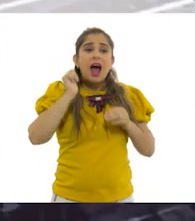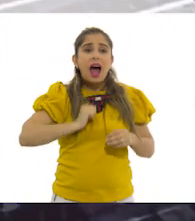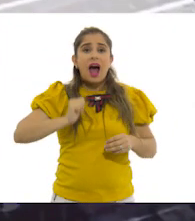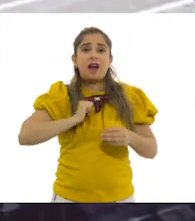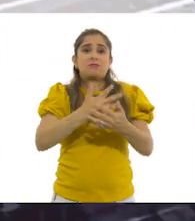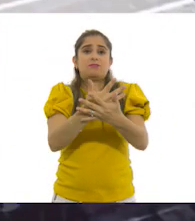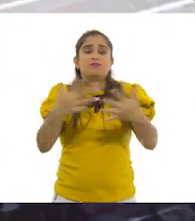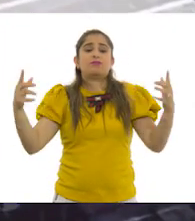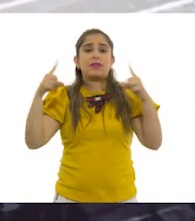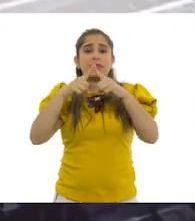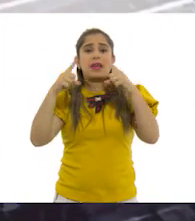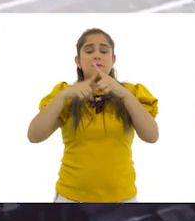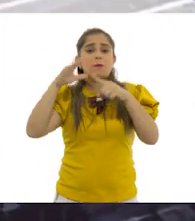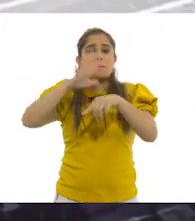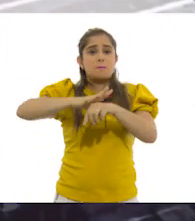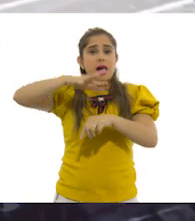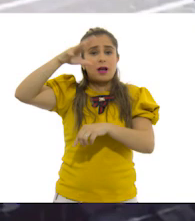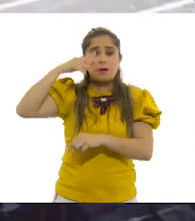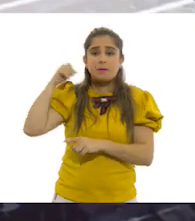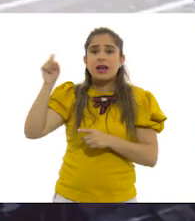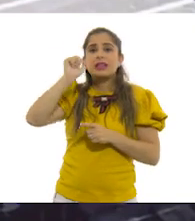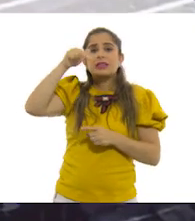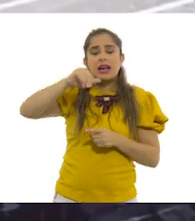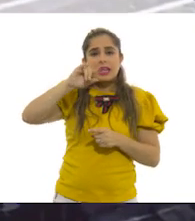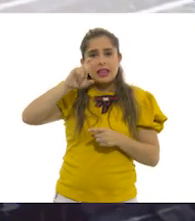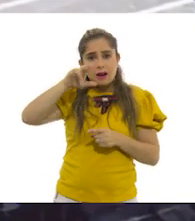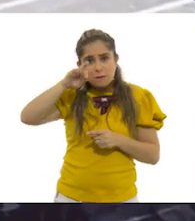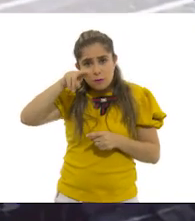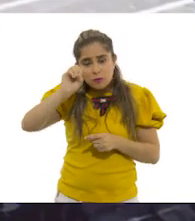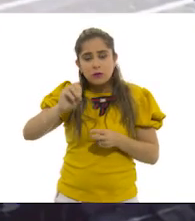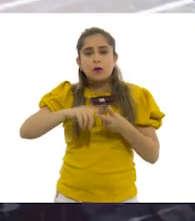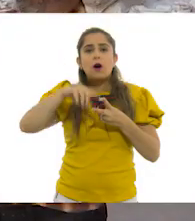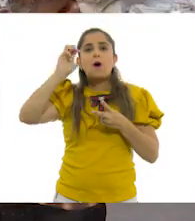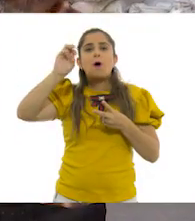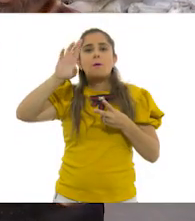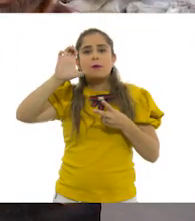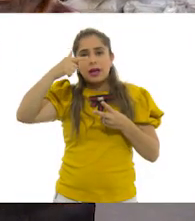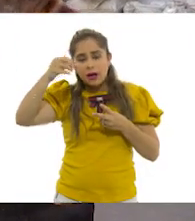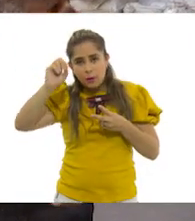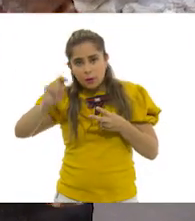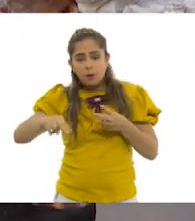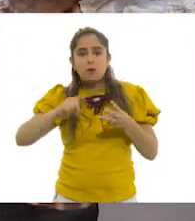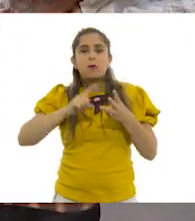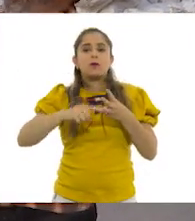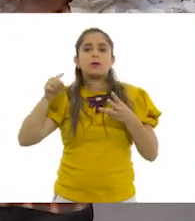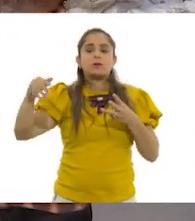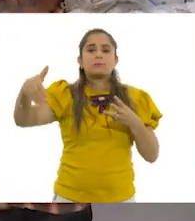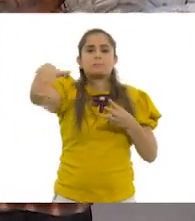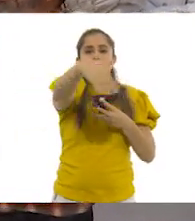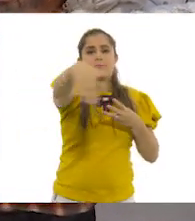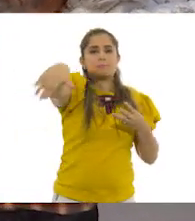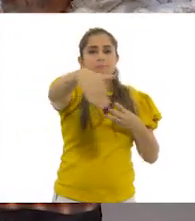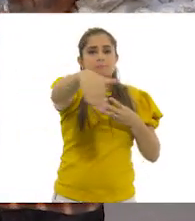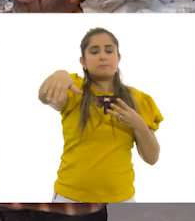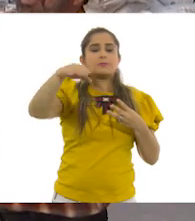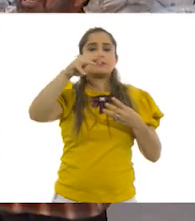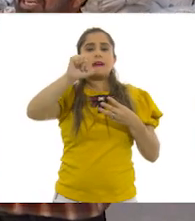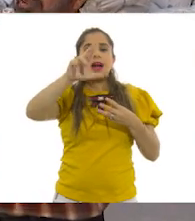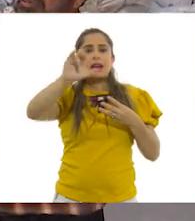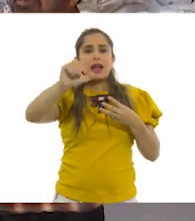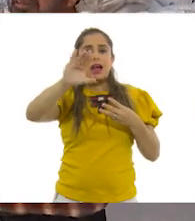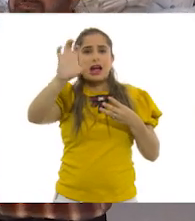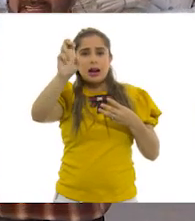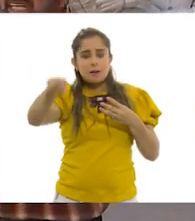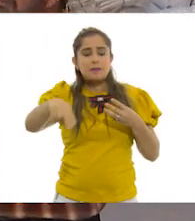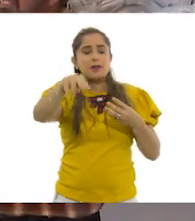llega hasta San Ildefonso y Luis González Obregón. Al oriente, el límite sería más o menos Correo Mayor y el Carmen, y